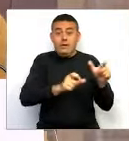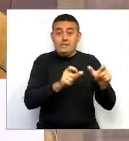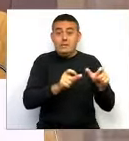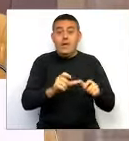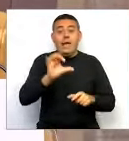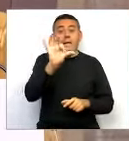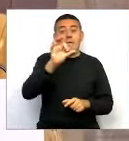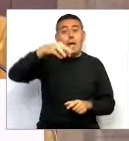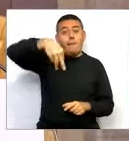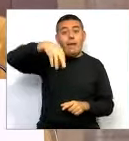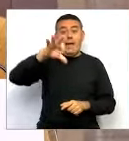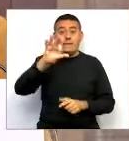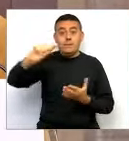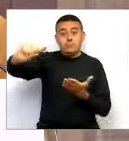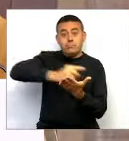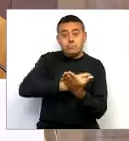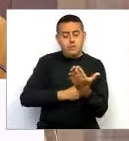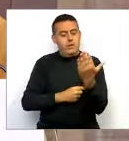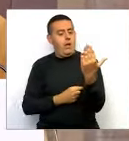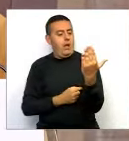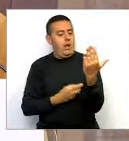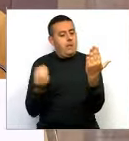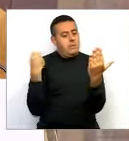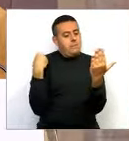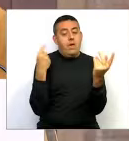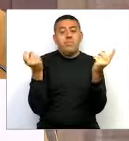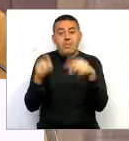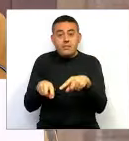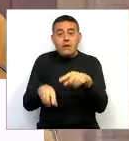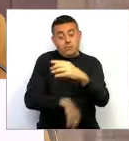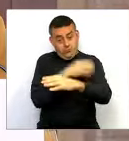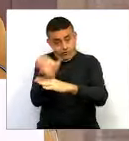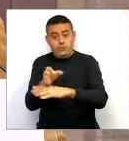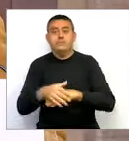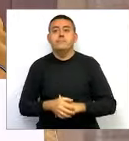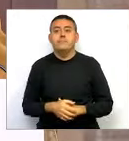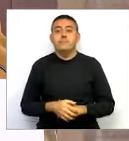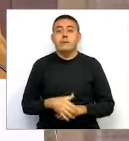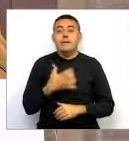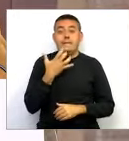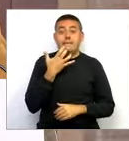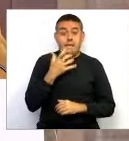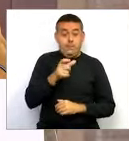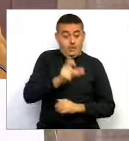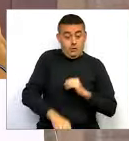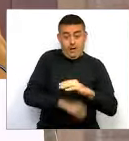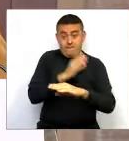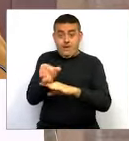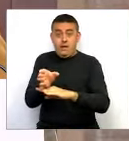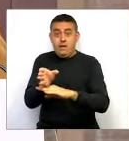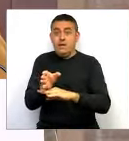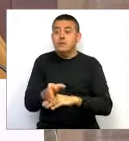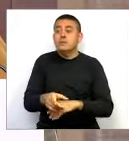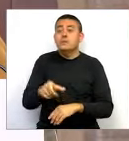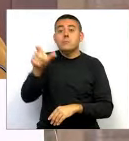o son citados en sus centros de salud para ser vacunados cuando una persona llega y no tiene esa citación evidentemente no se puede vacunar